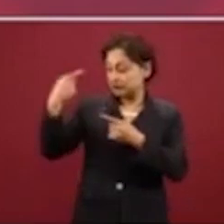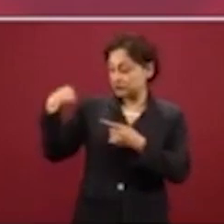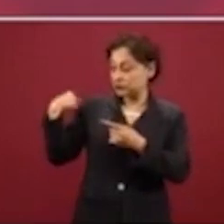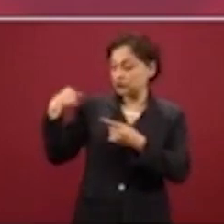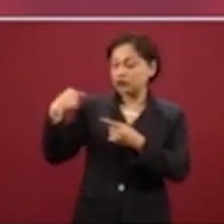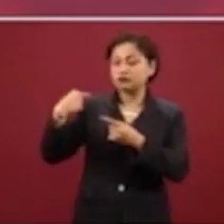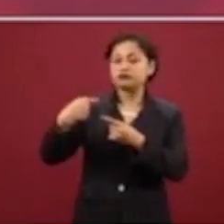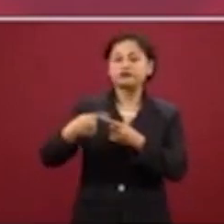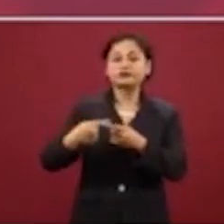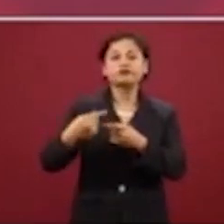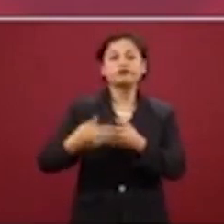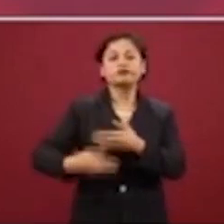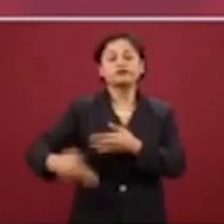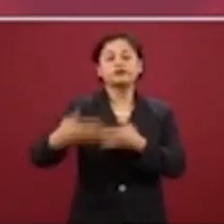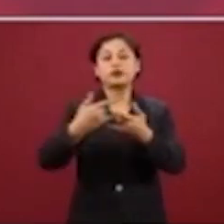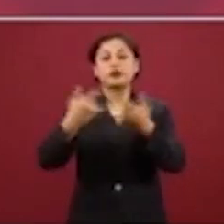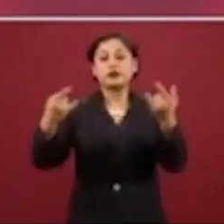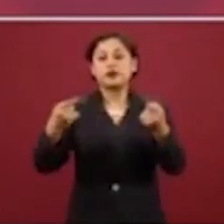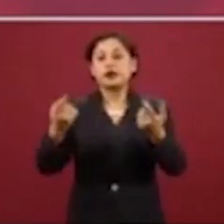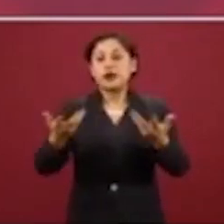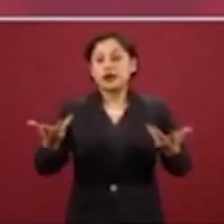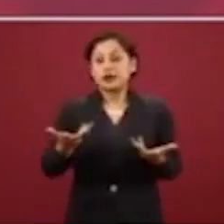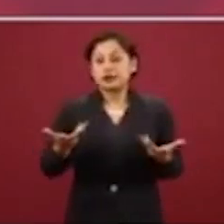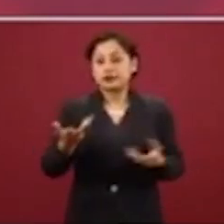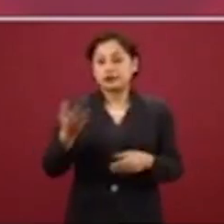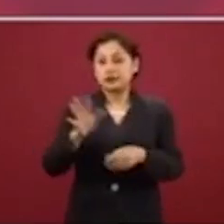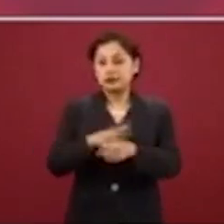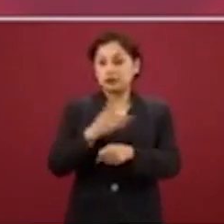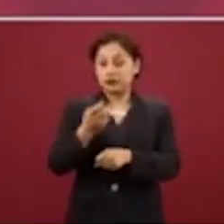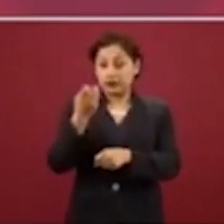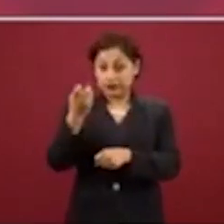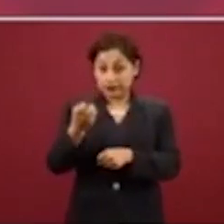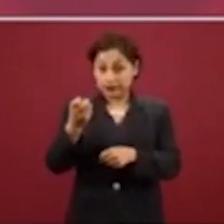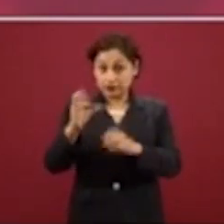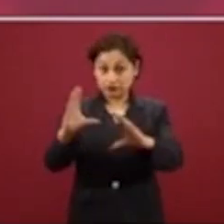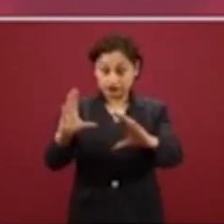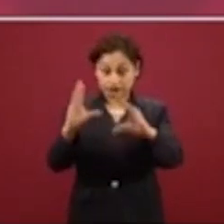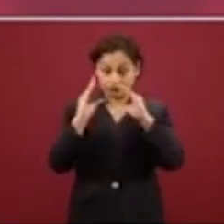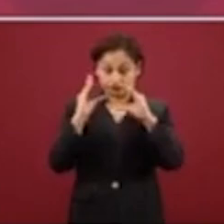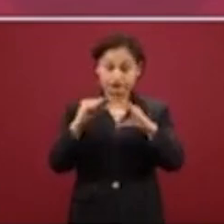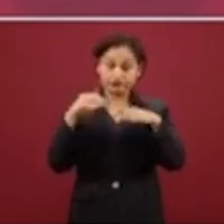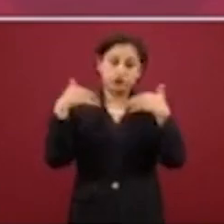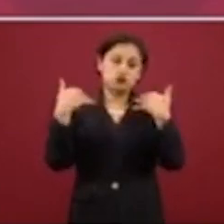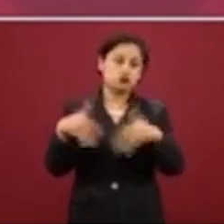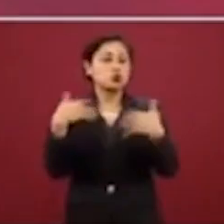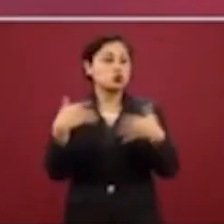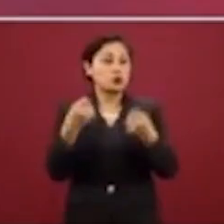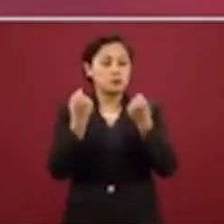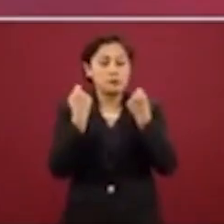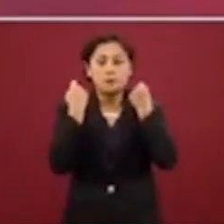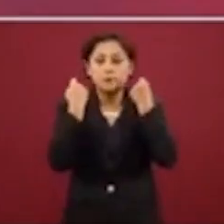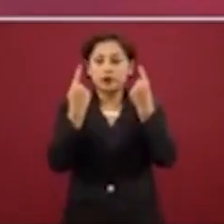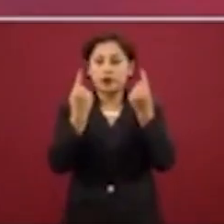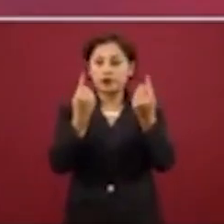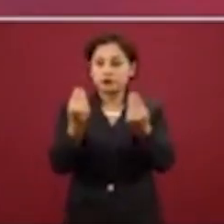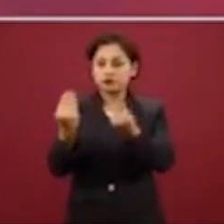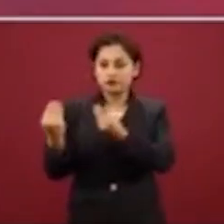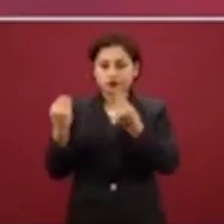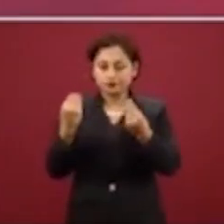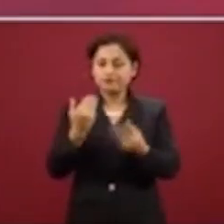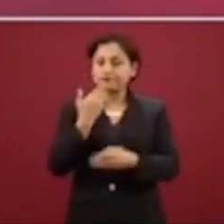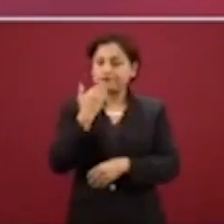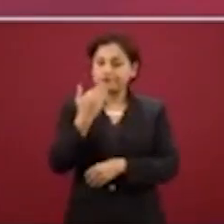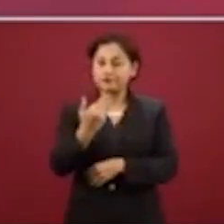llamara a que se vote por su continuidad en la presidencia de la república sino a que se ejerce el derecho a la democracia como lo ha hecho en ocasiones